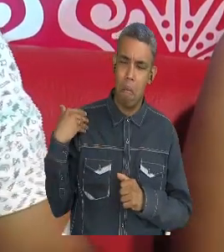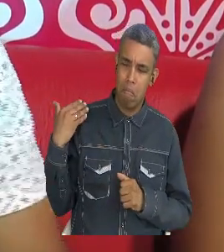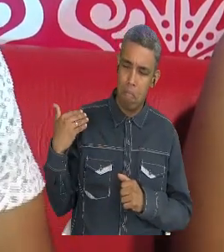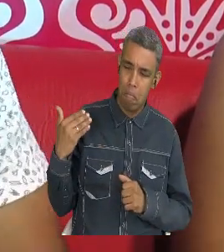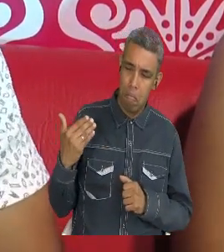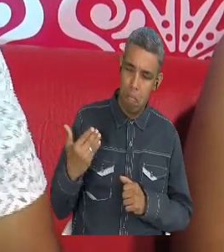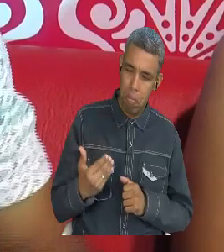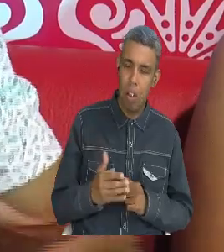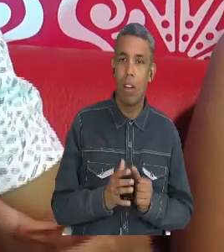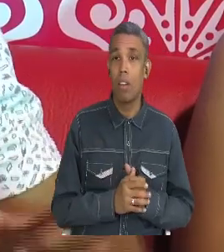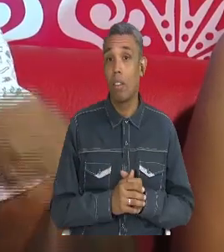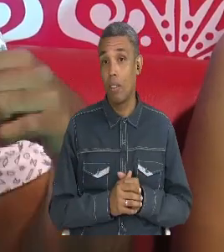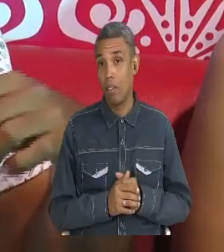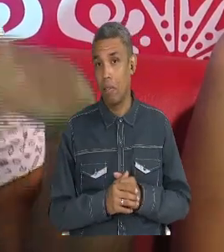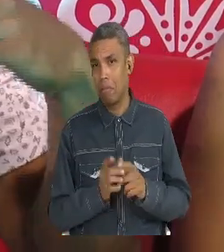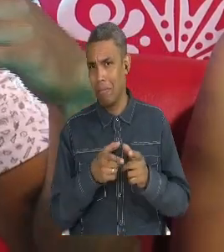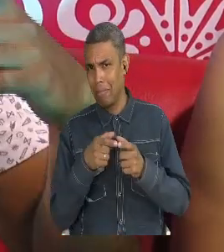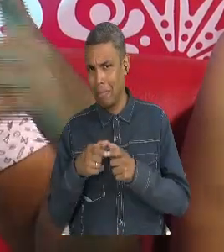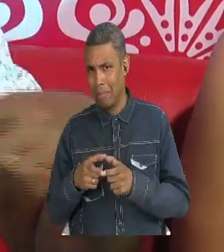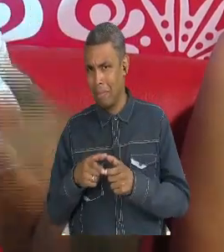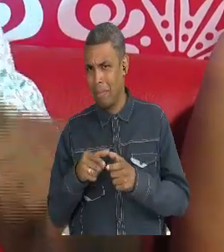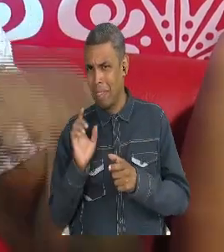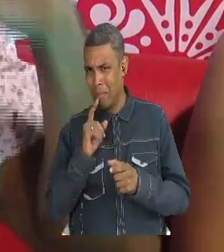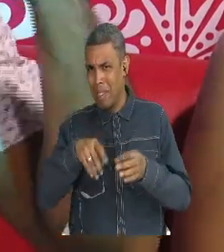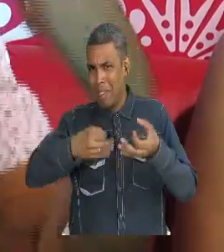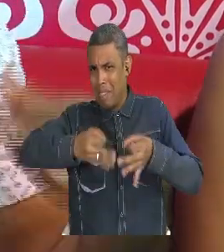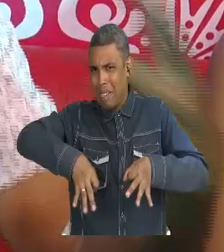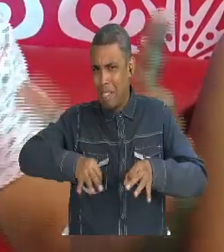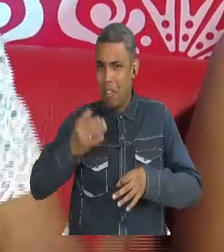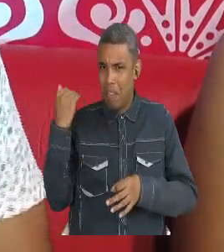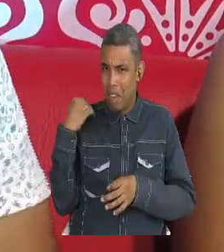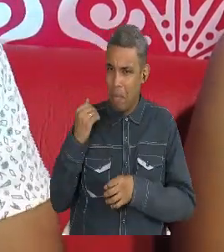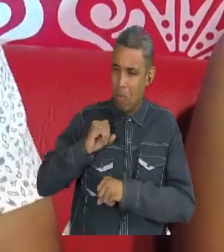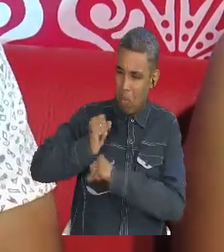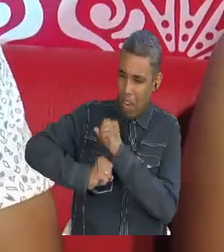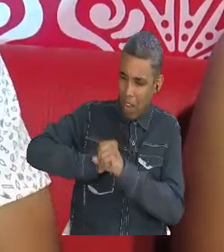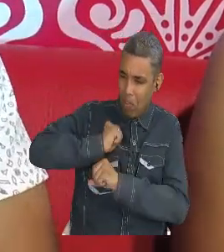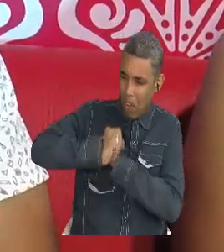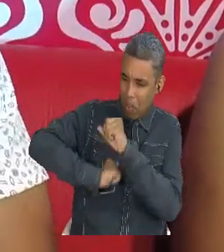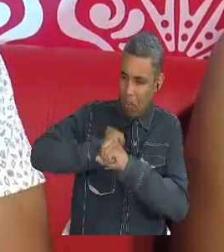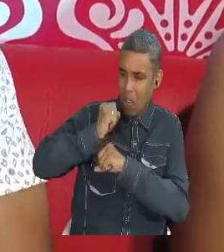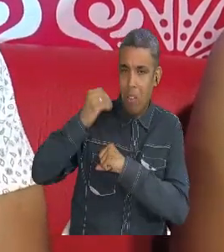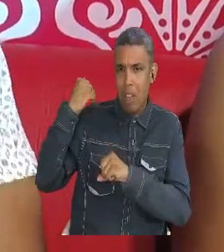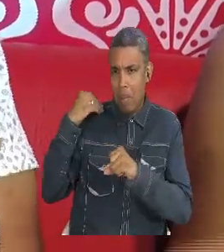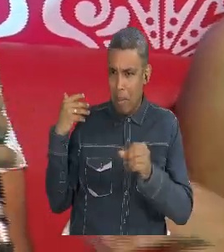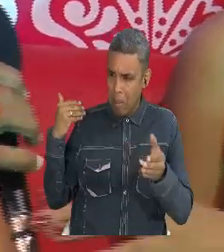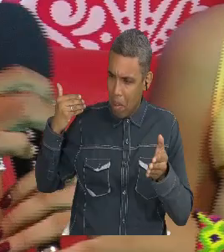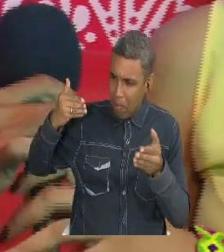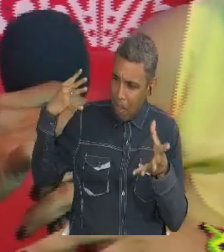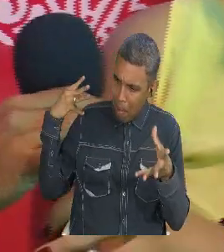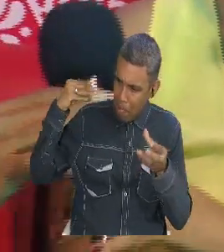y poder armar un disco de un compilado de todas las canciones que de pronto han sonado de Hermes Rivero.